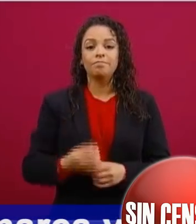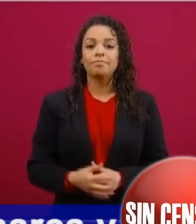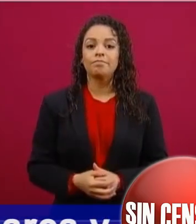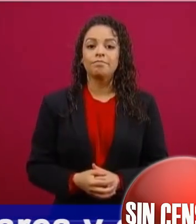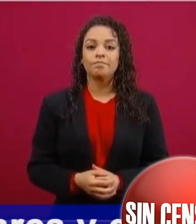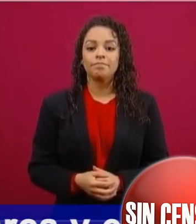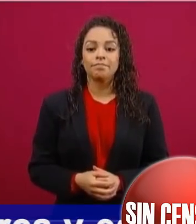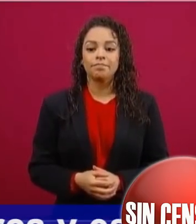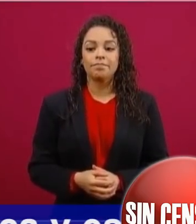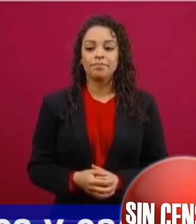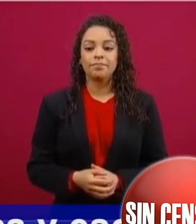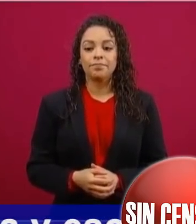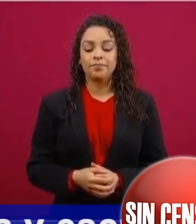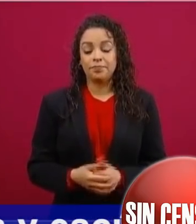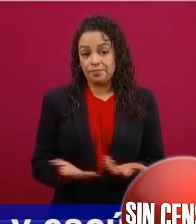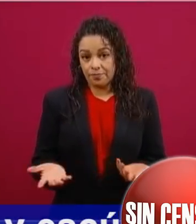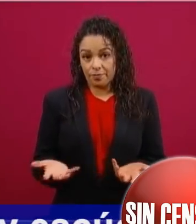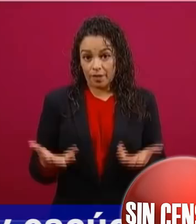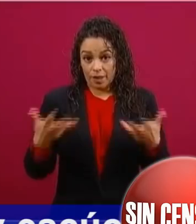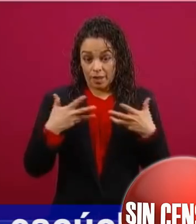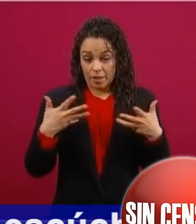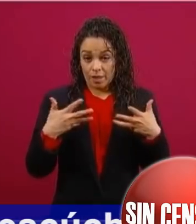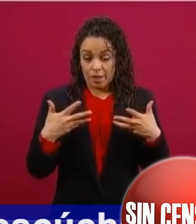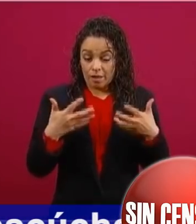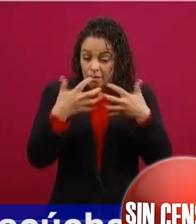Si estamos produciendo